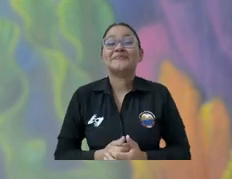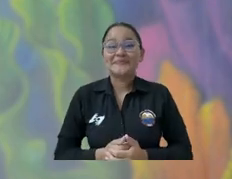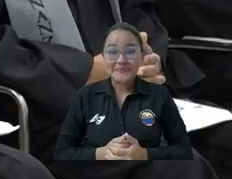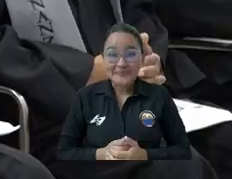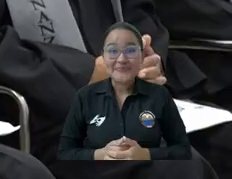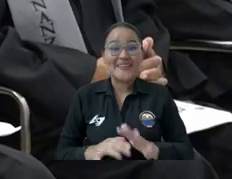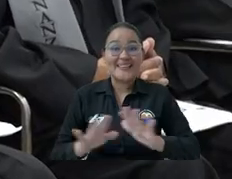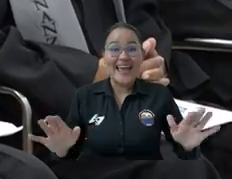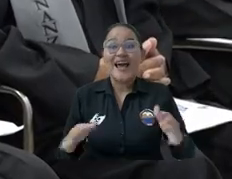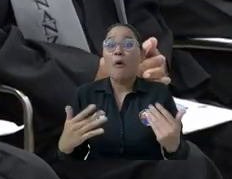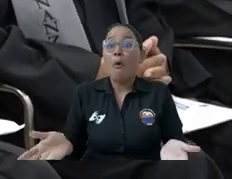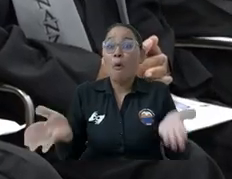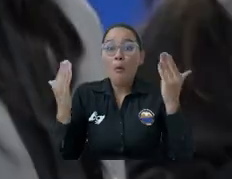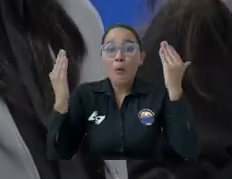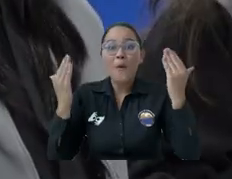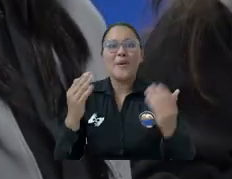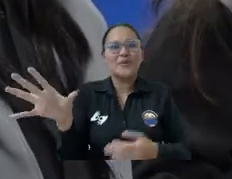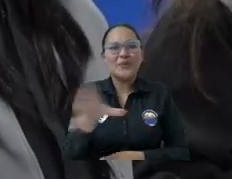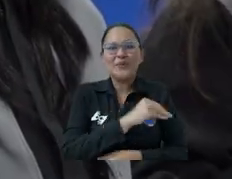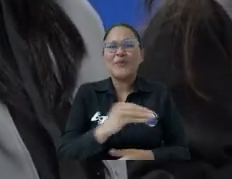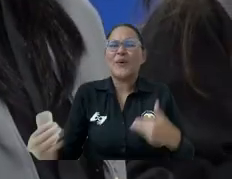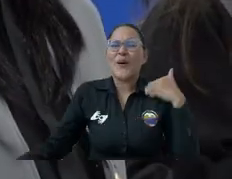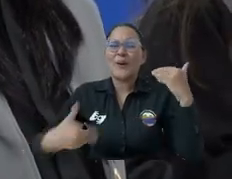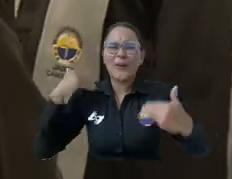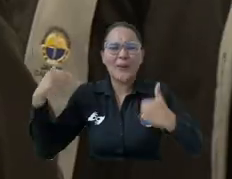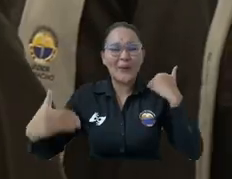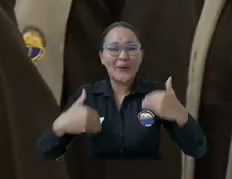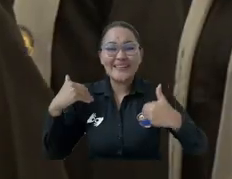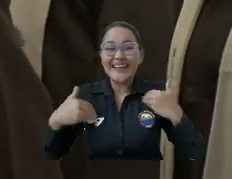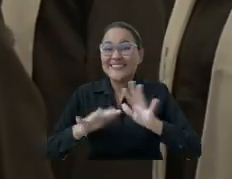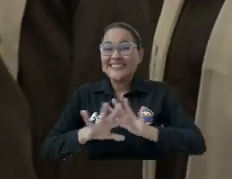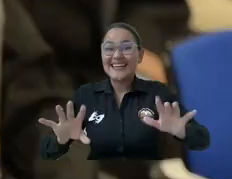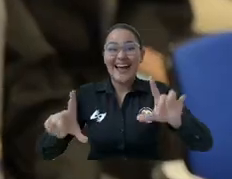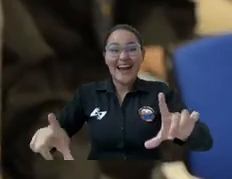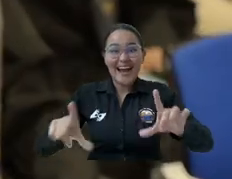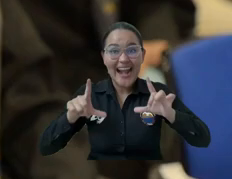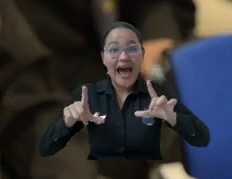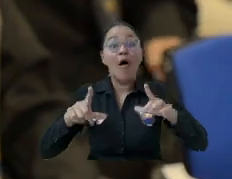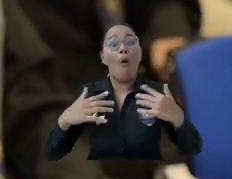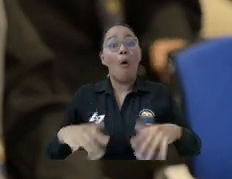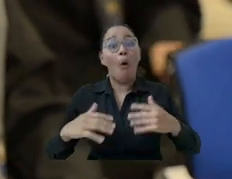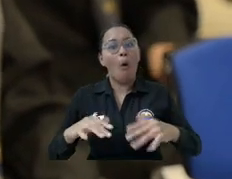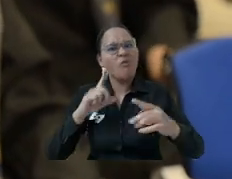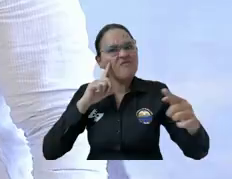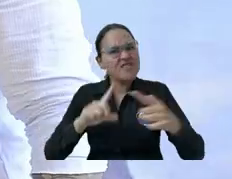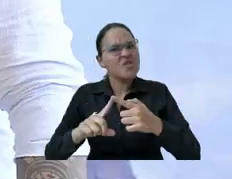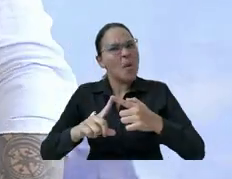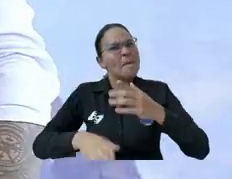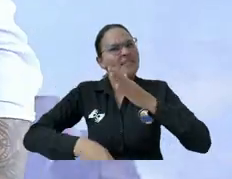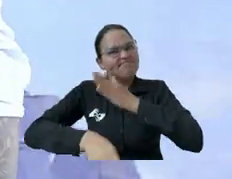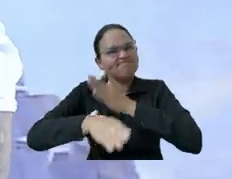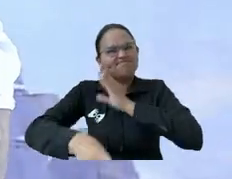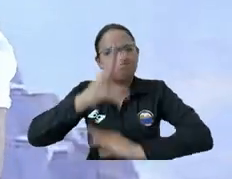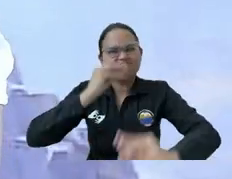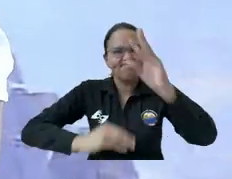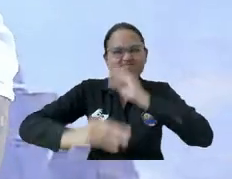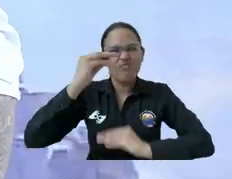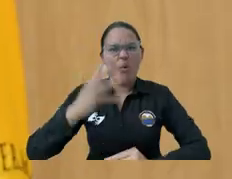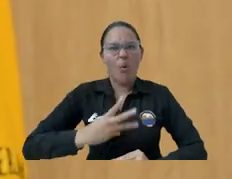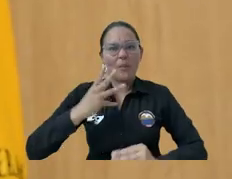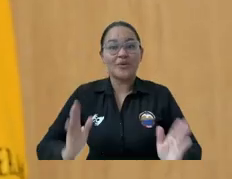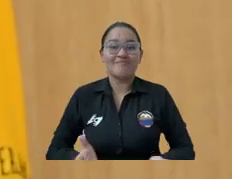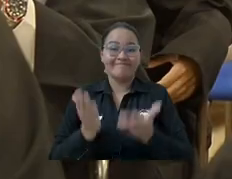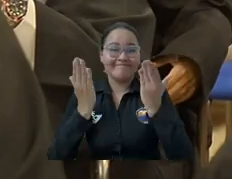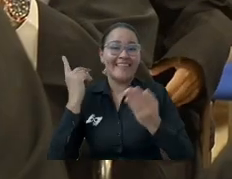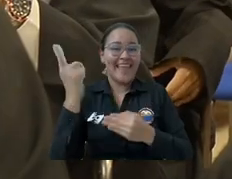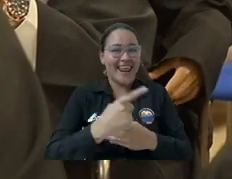la universidad. Con alegría y satisfacción, los nuevos graduados celebran este logro que los invita a seguir cualificando sus competencias para